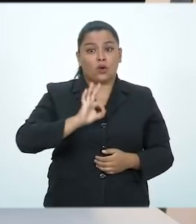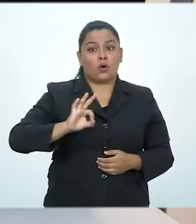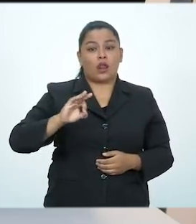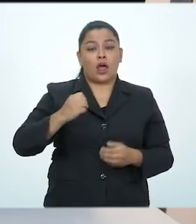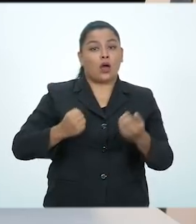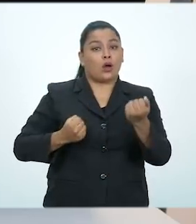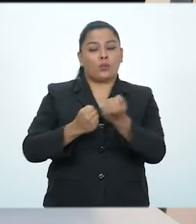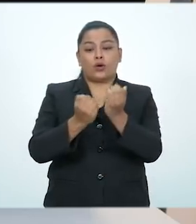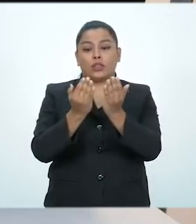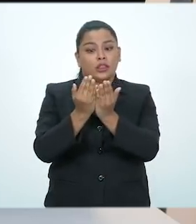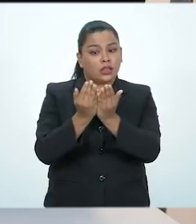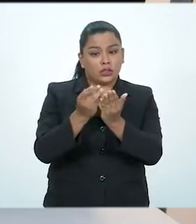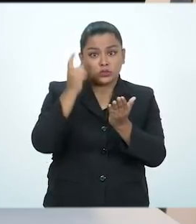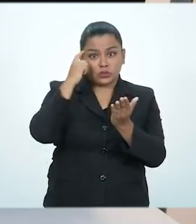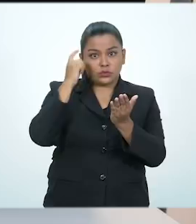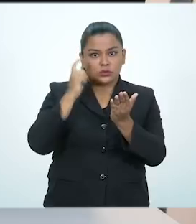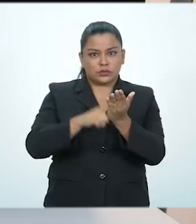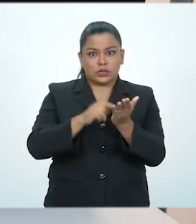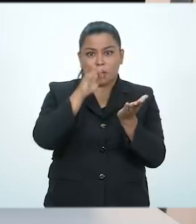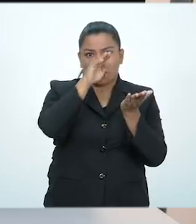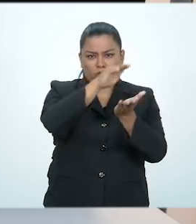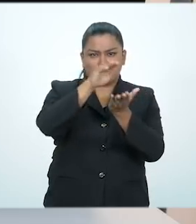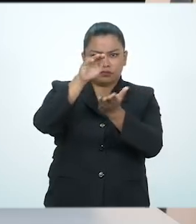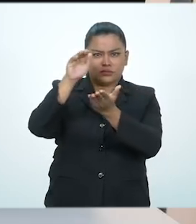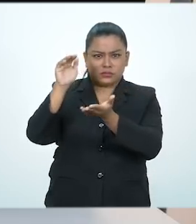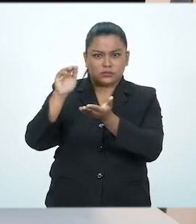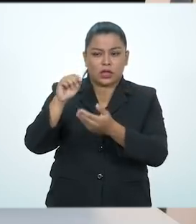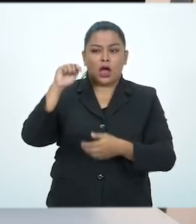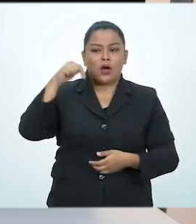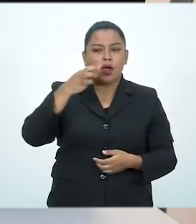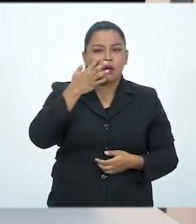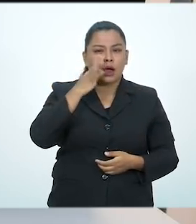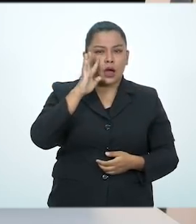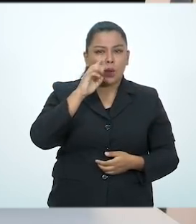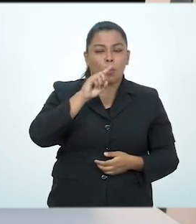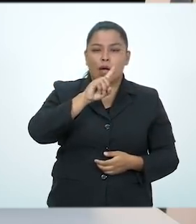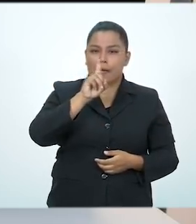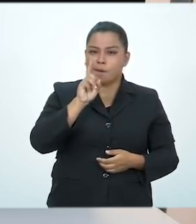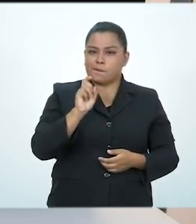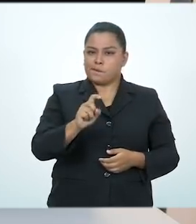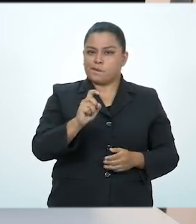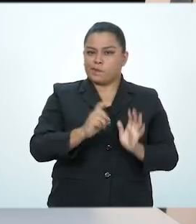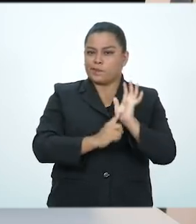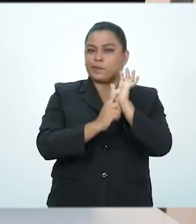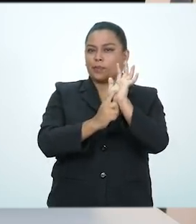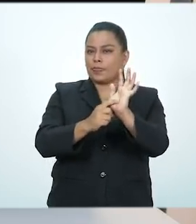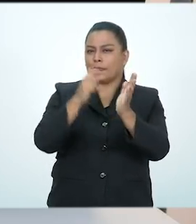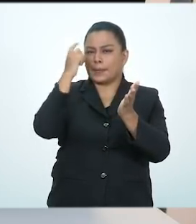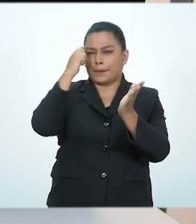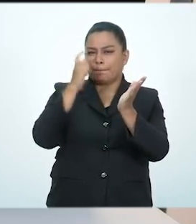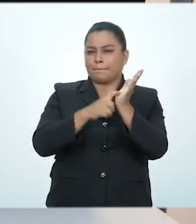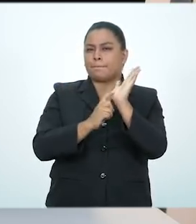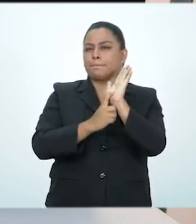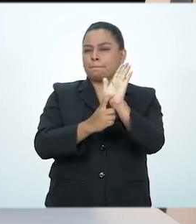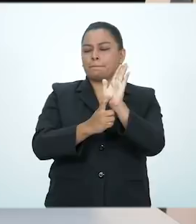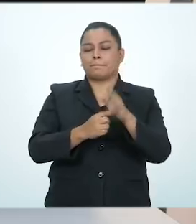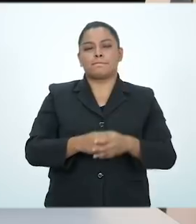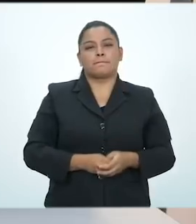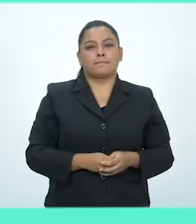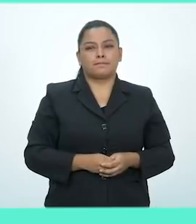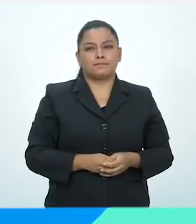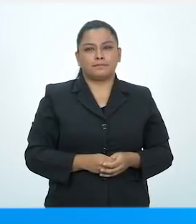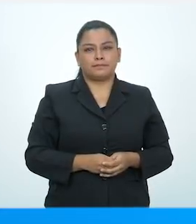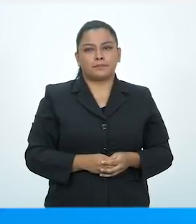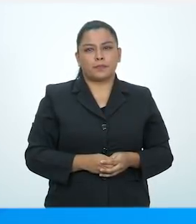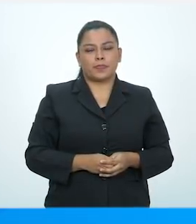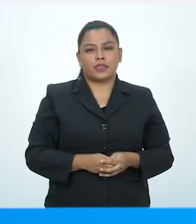mediante la lectura de las pruebas de unidad. Ahora veamos ejemplos de ítems que se presentan en estas pruebas. Veamos.